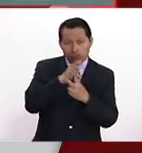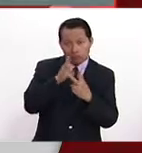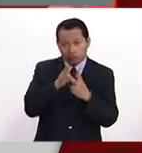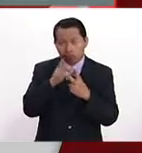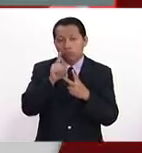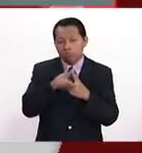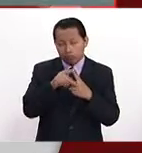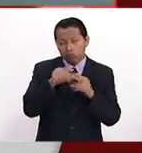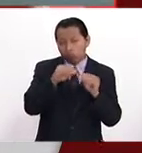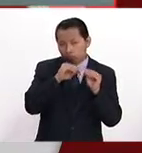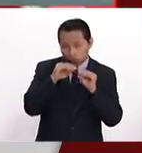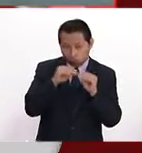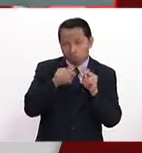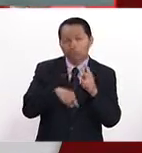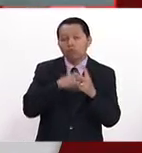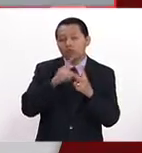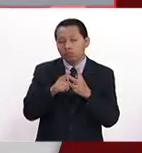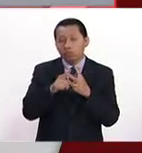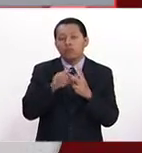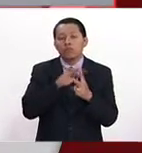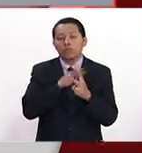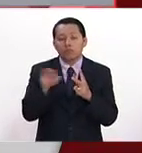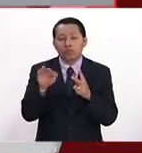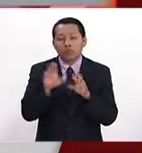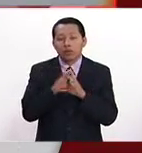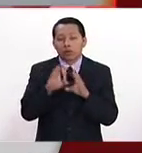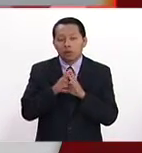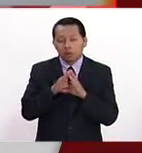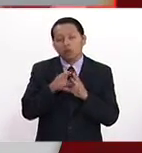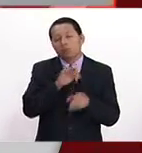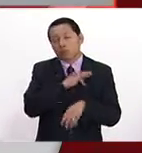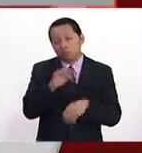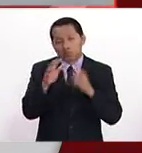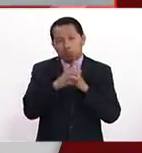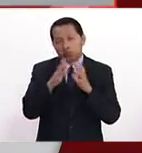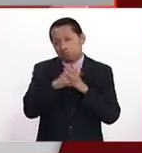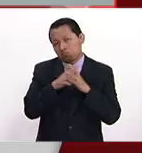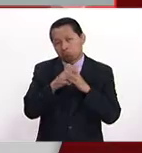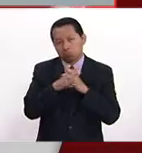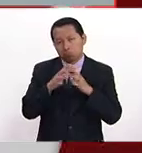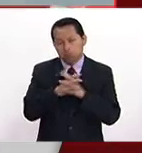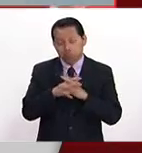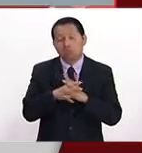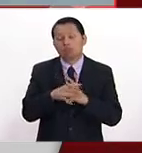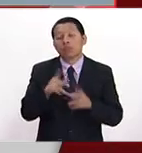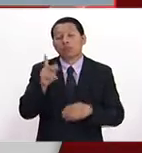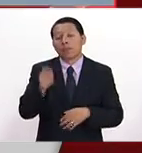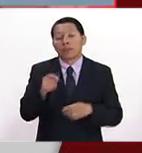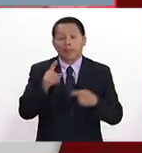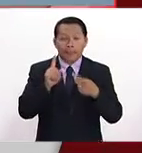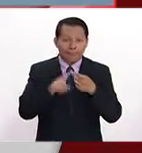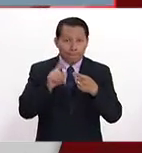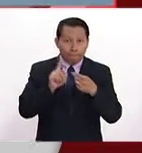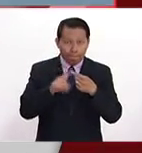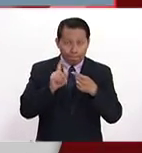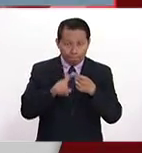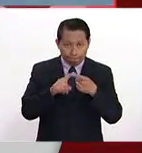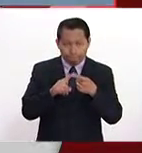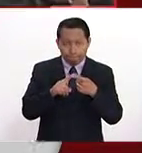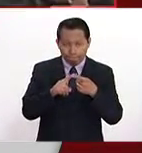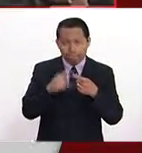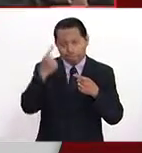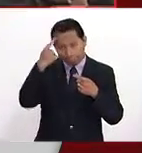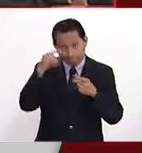La negociación o, en su caso, un conflicto armado. En el caso del primero,